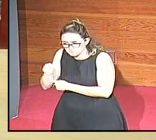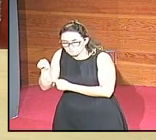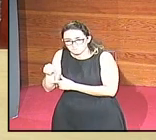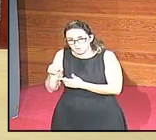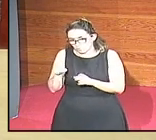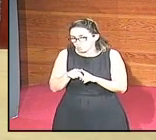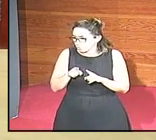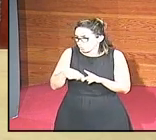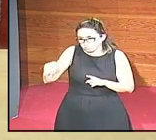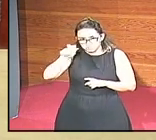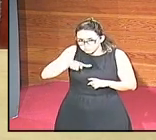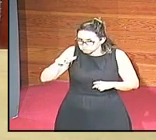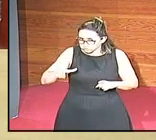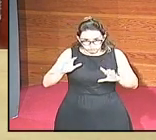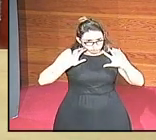descubierto.